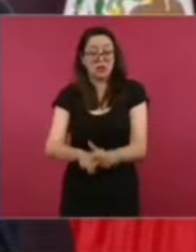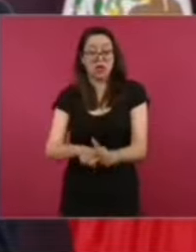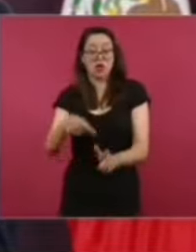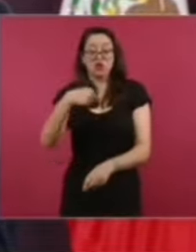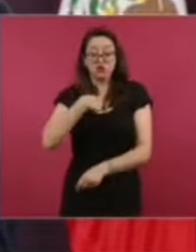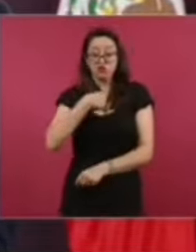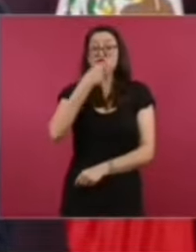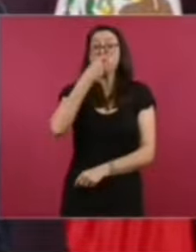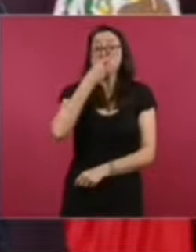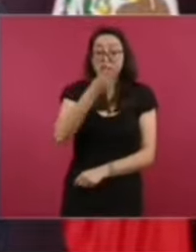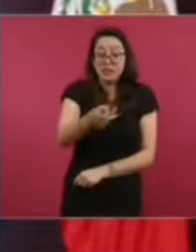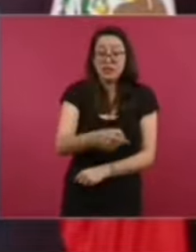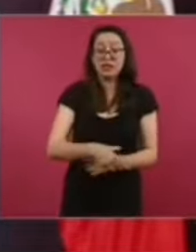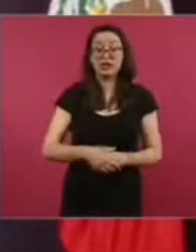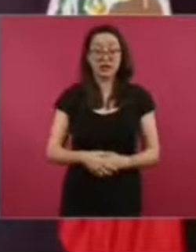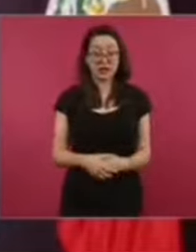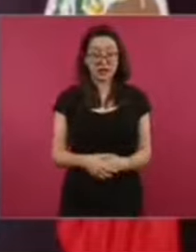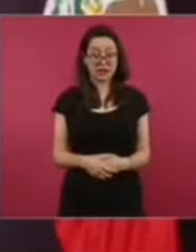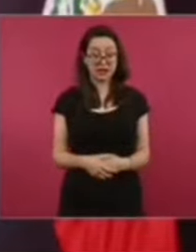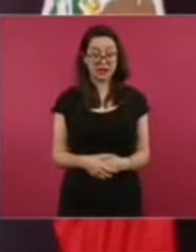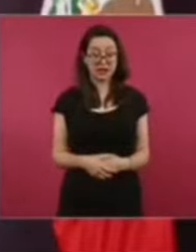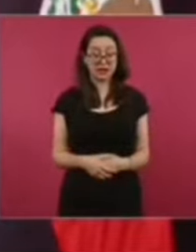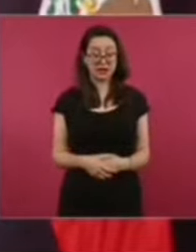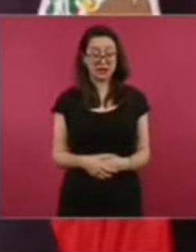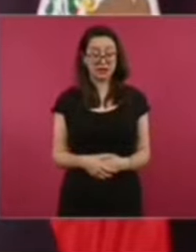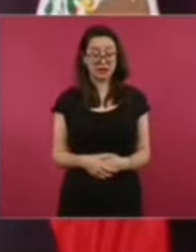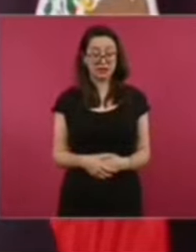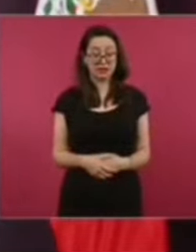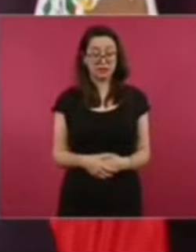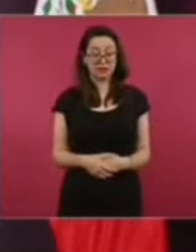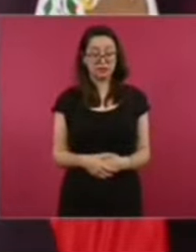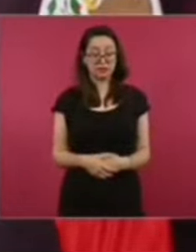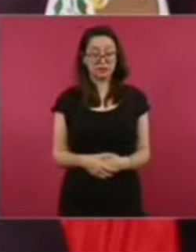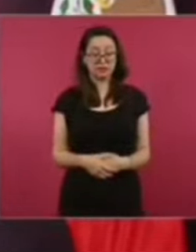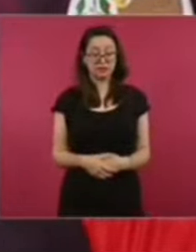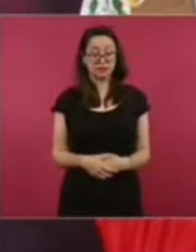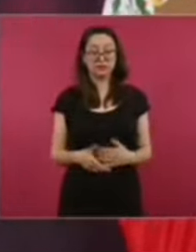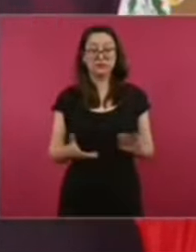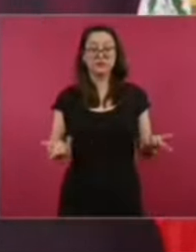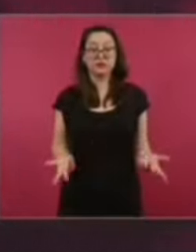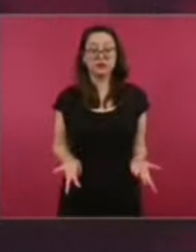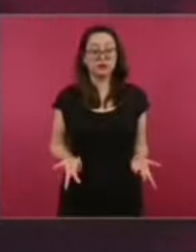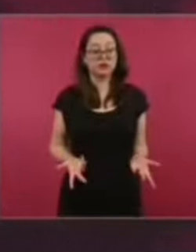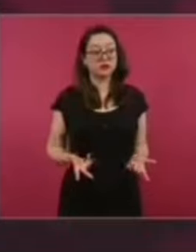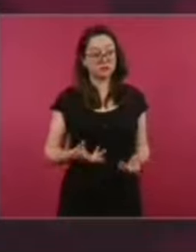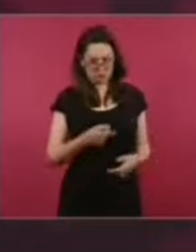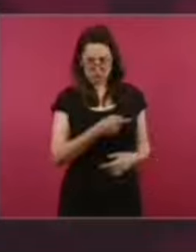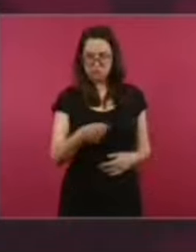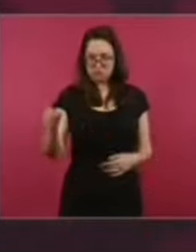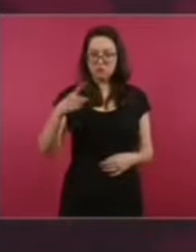pero ir a presentar una demanda